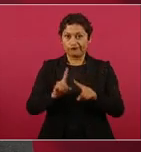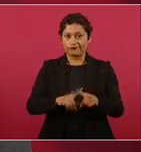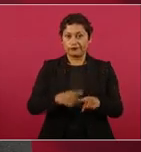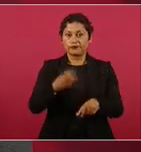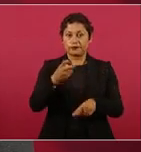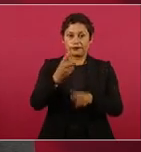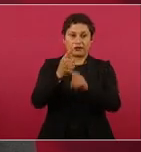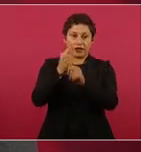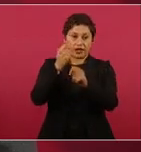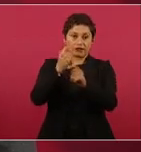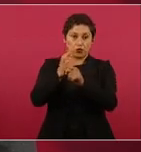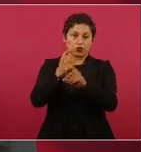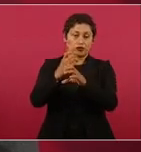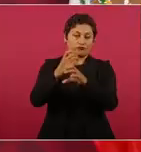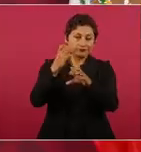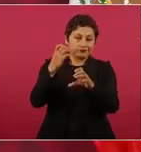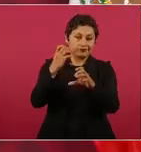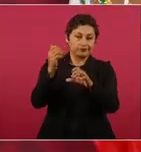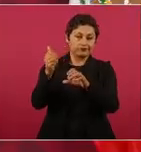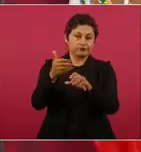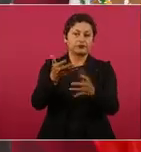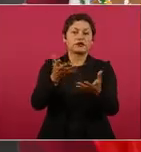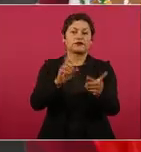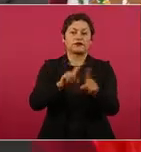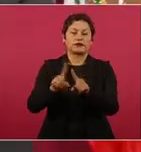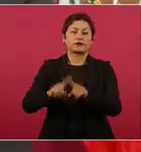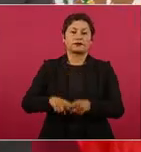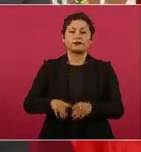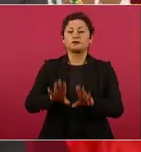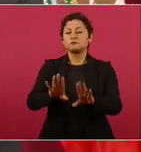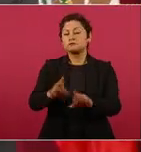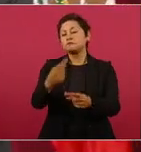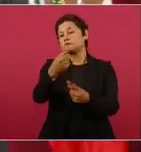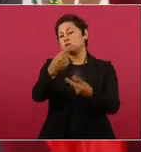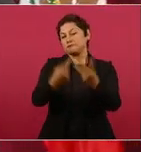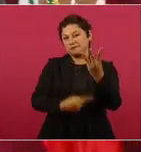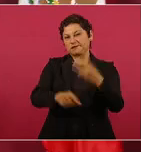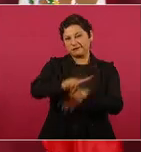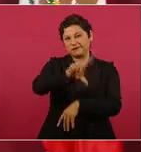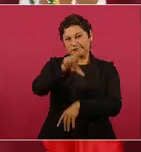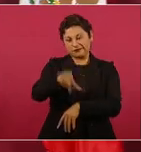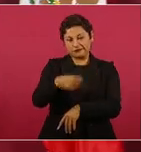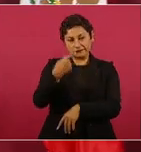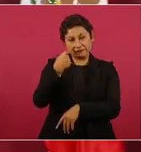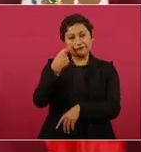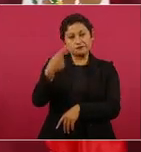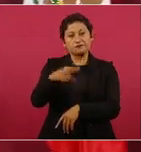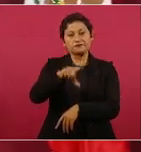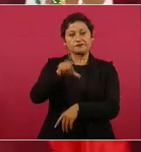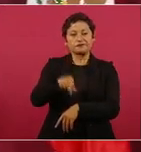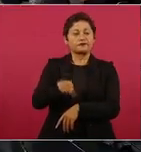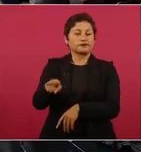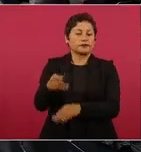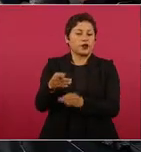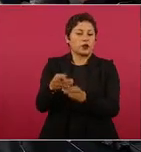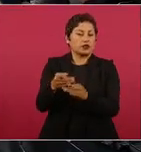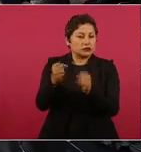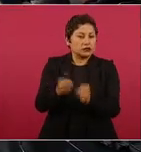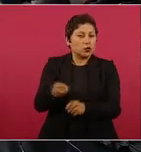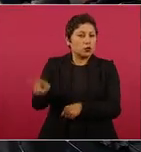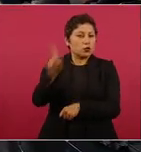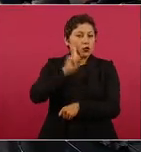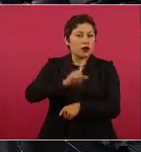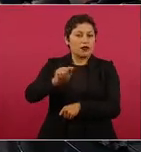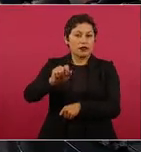Pero esto lo vamos a ver, ya seguramente Tatiana ya está tomando nota. Lo primero